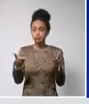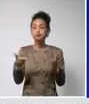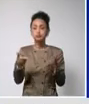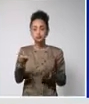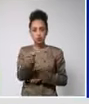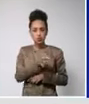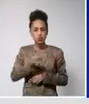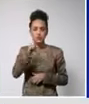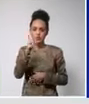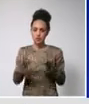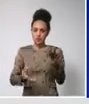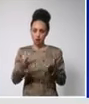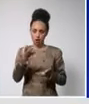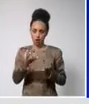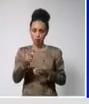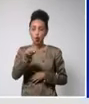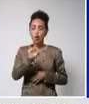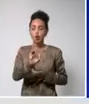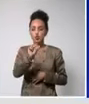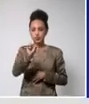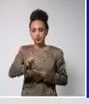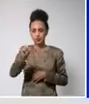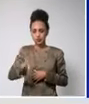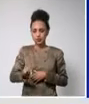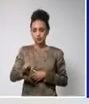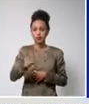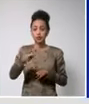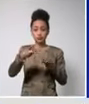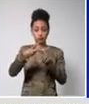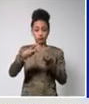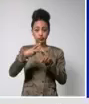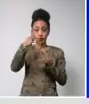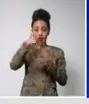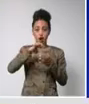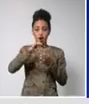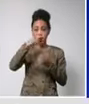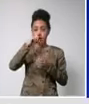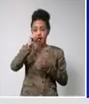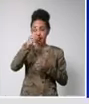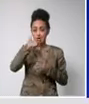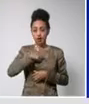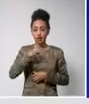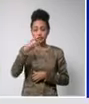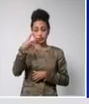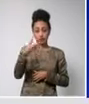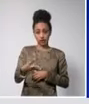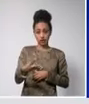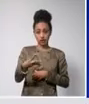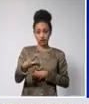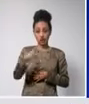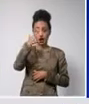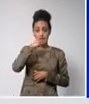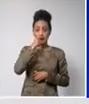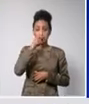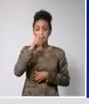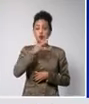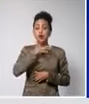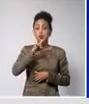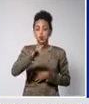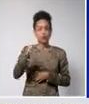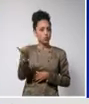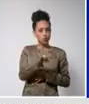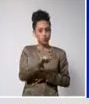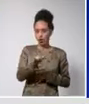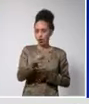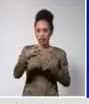8. Le sigue Aguada de Pasajeros con 3, igual que Abreu, y el municipio Rodas con